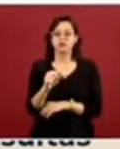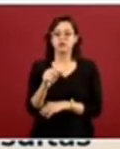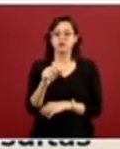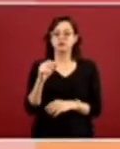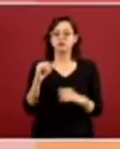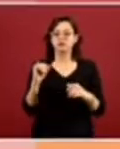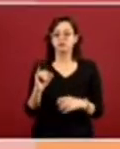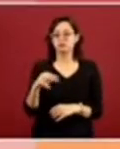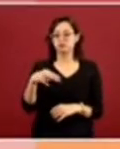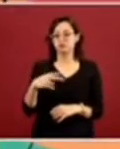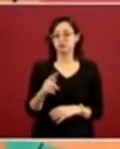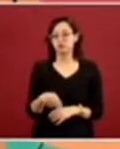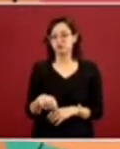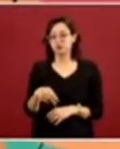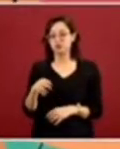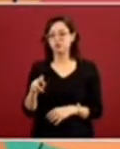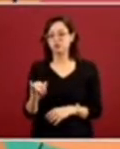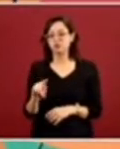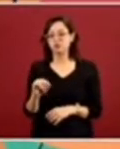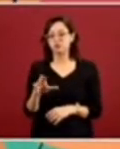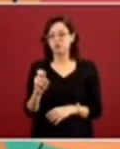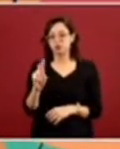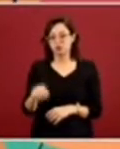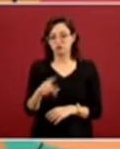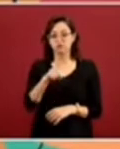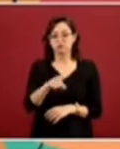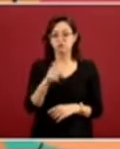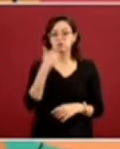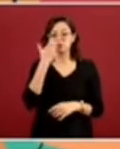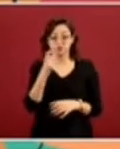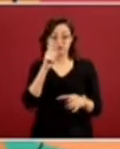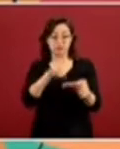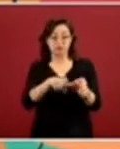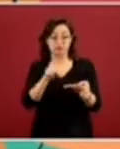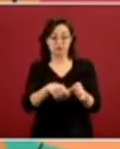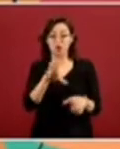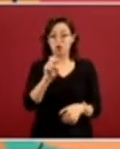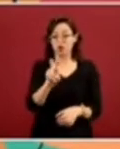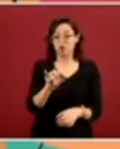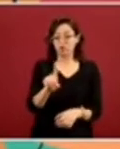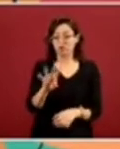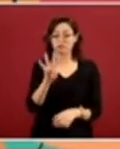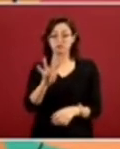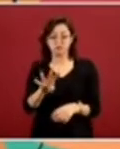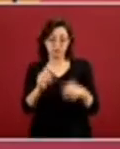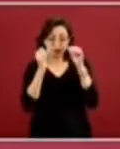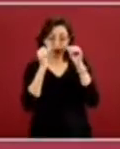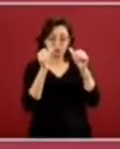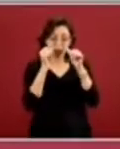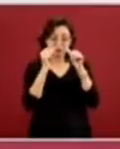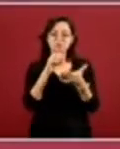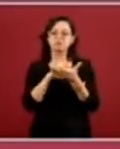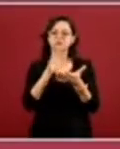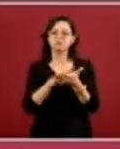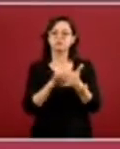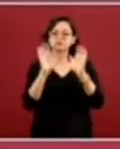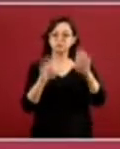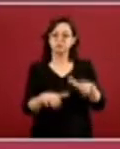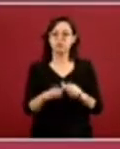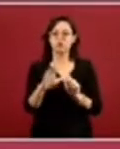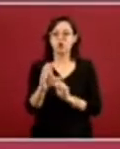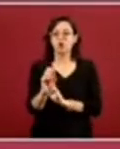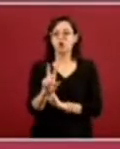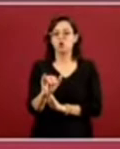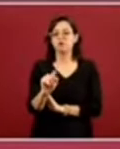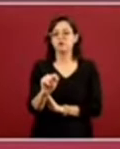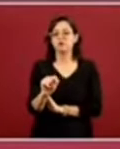Nutrición. Si quieres sumarte a los equipos de atención a pacientes por COVID-19, regístrate y capacítate en